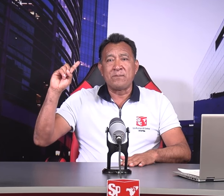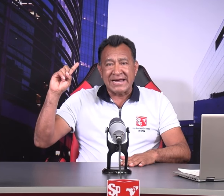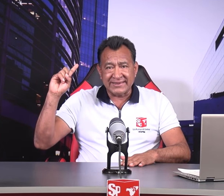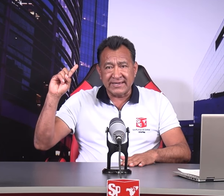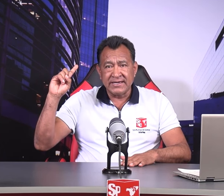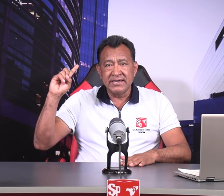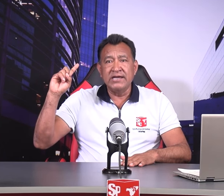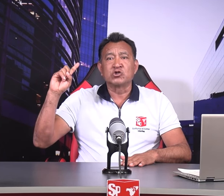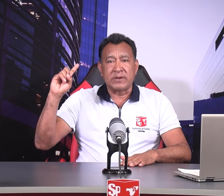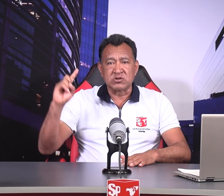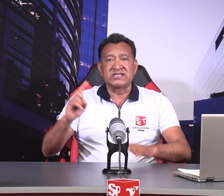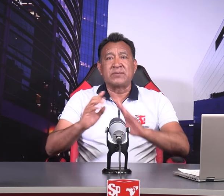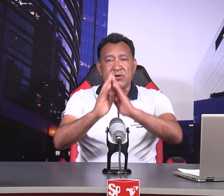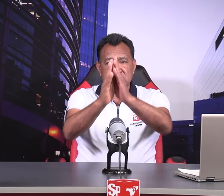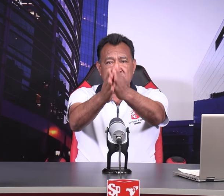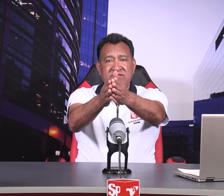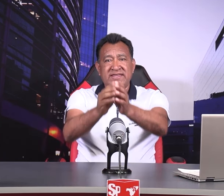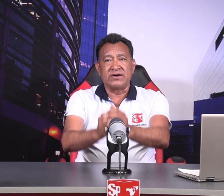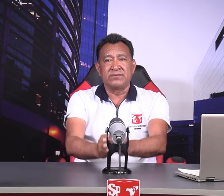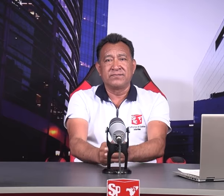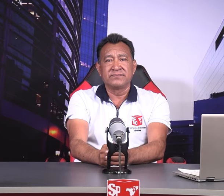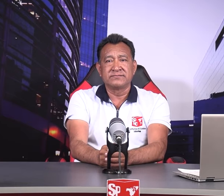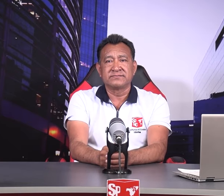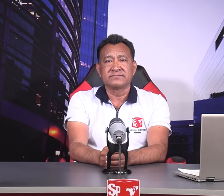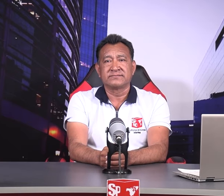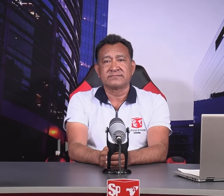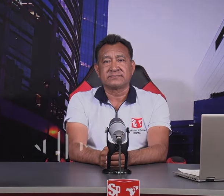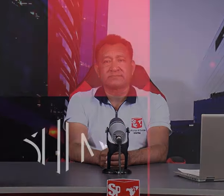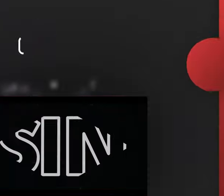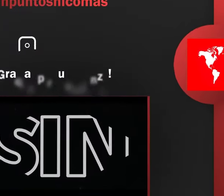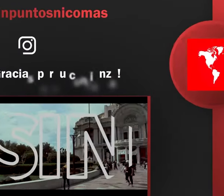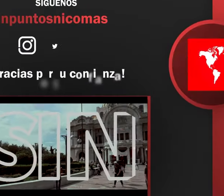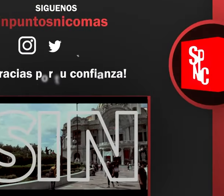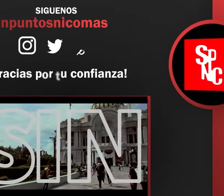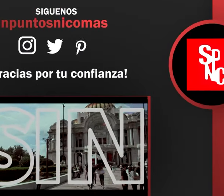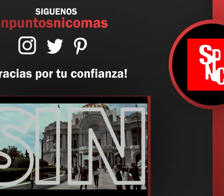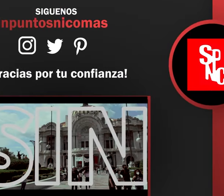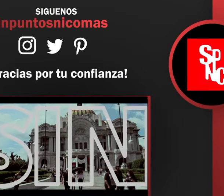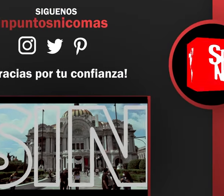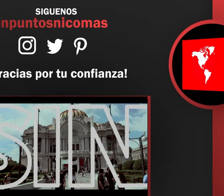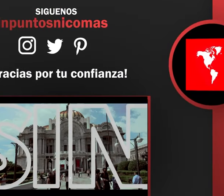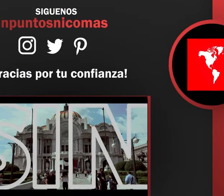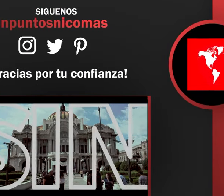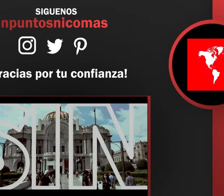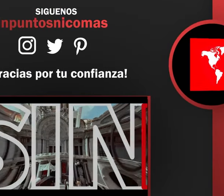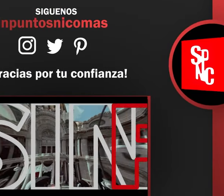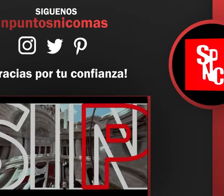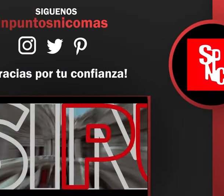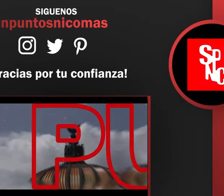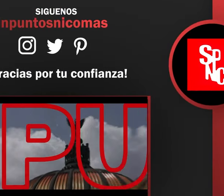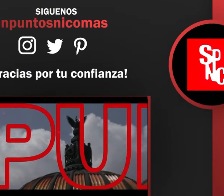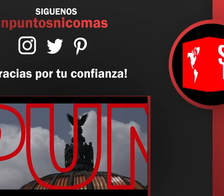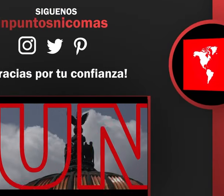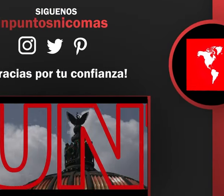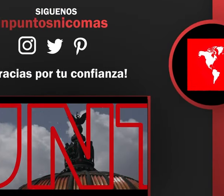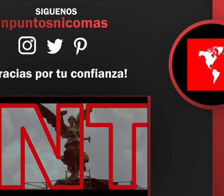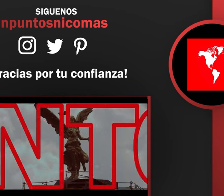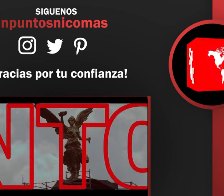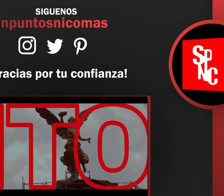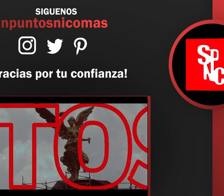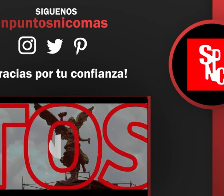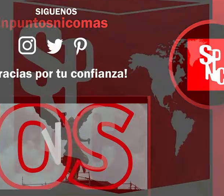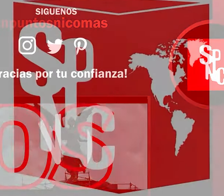gracias, comparte y nos vemos en el próximo video. Suscríbete y dale like.